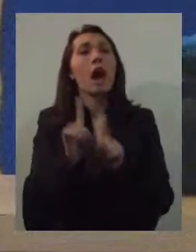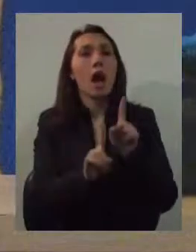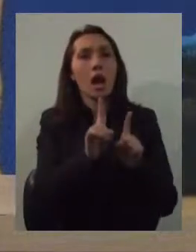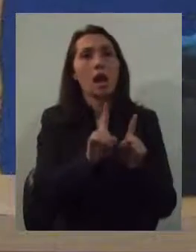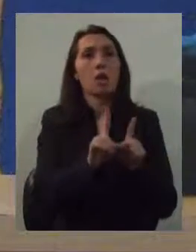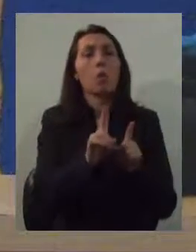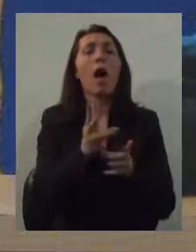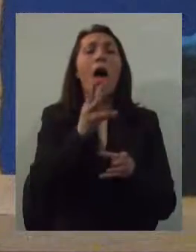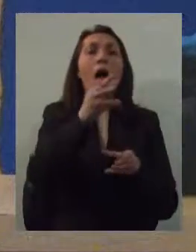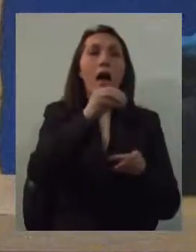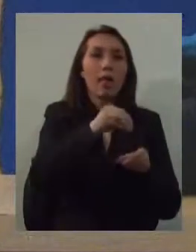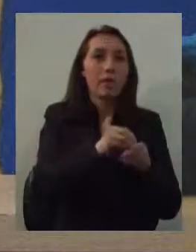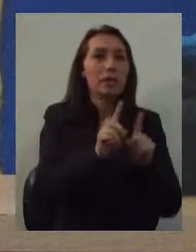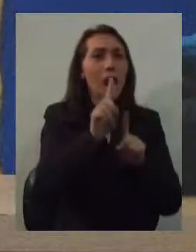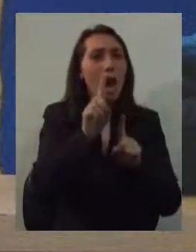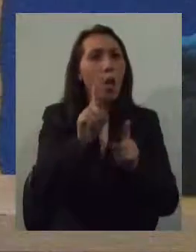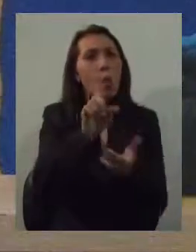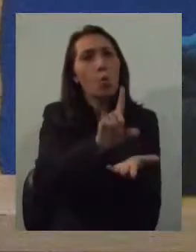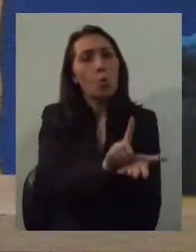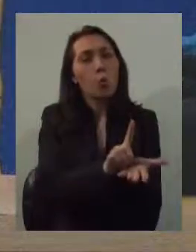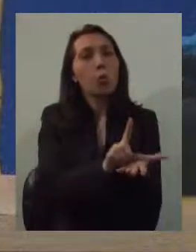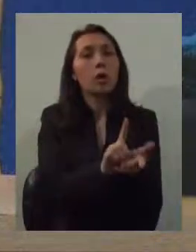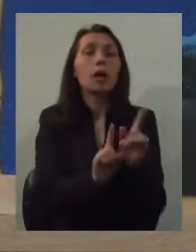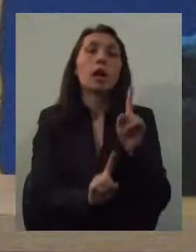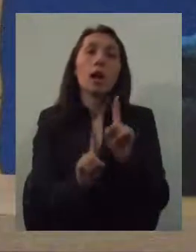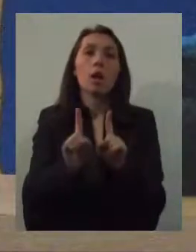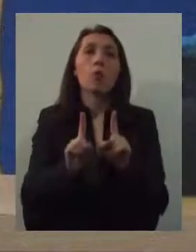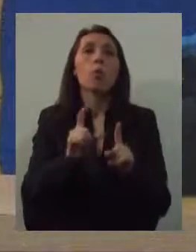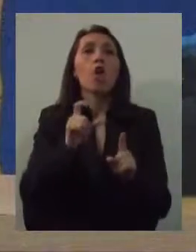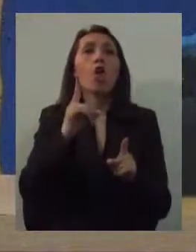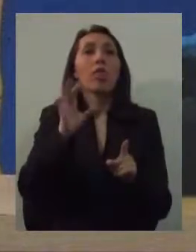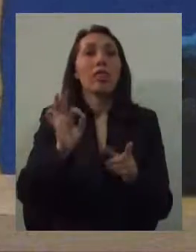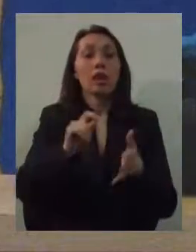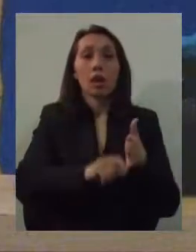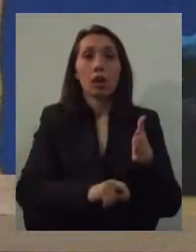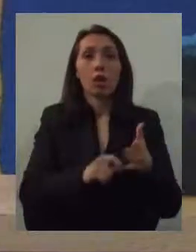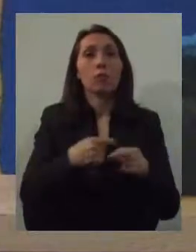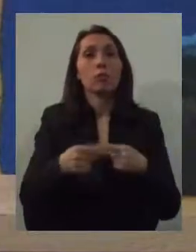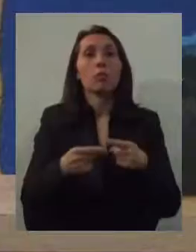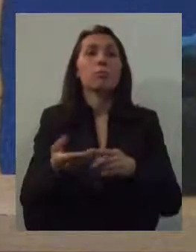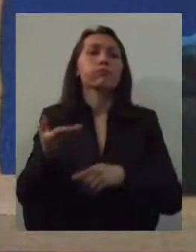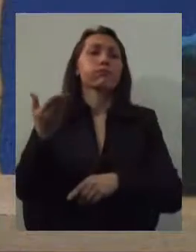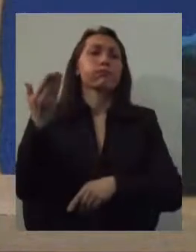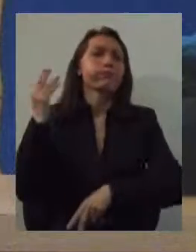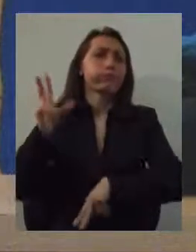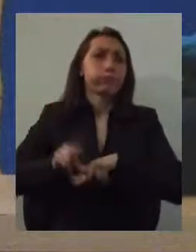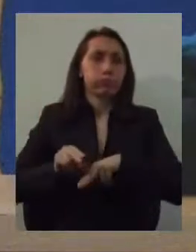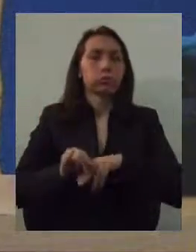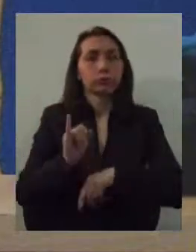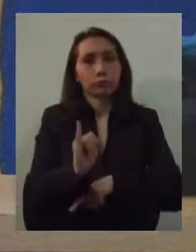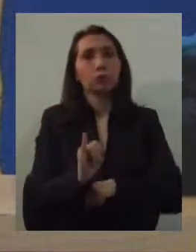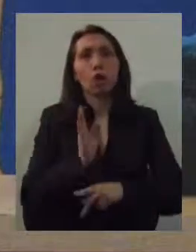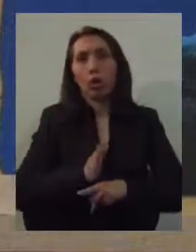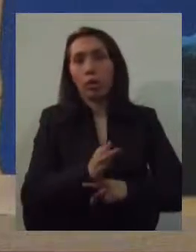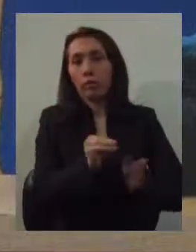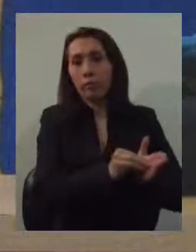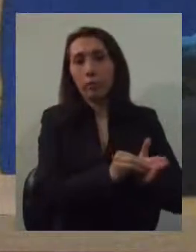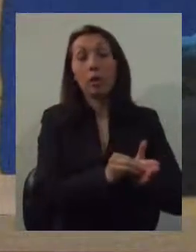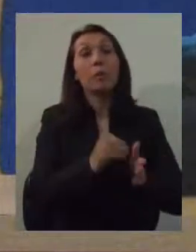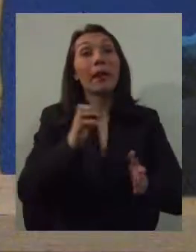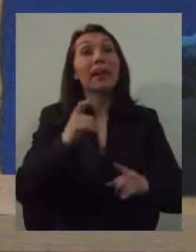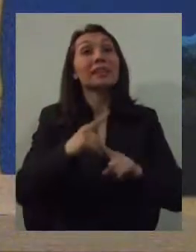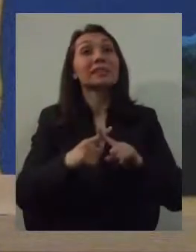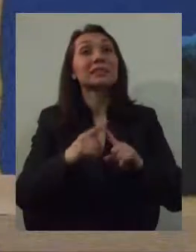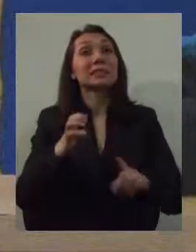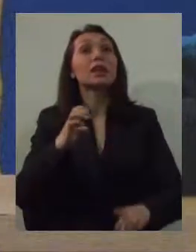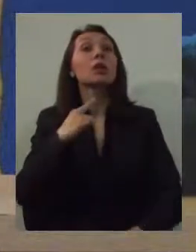fuente interna, en el sentido de alguno de los códigos procesales más antiguos, pero el